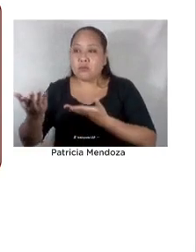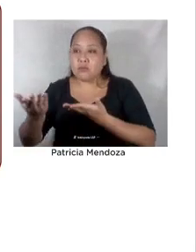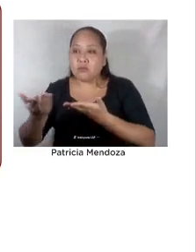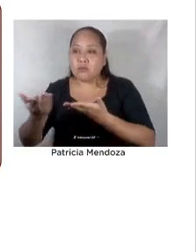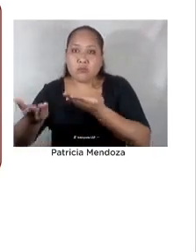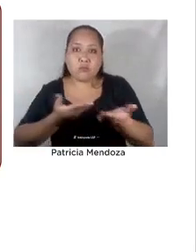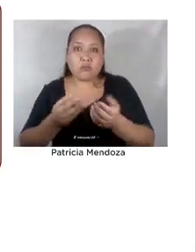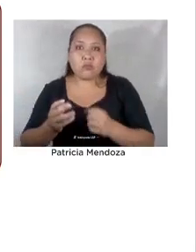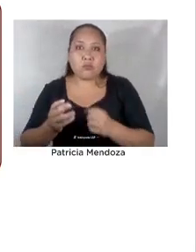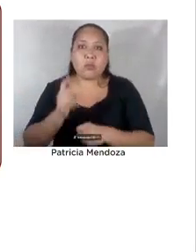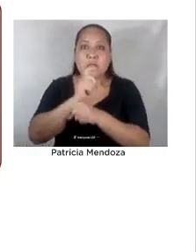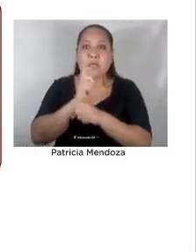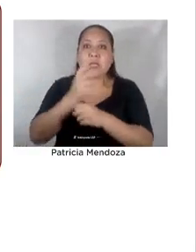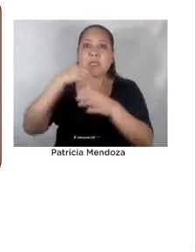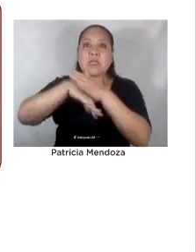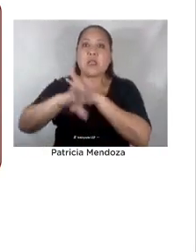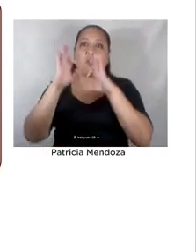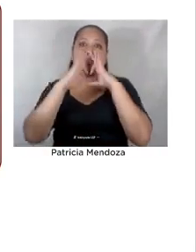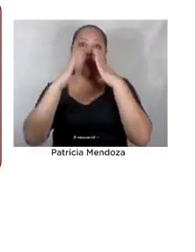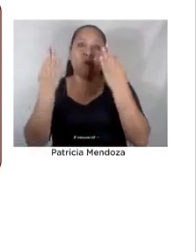para nuestra familia. Entonces,